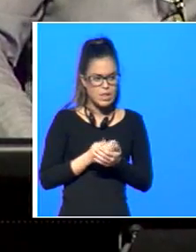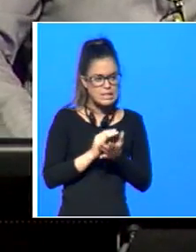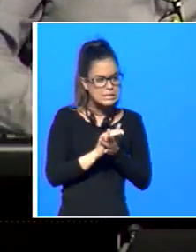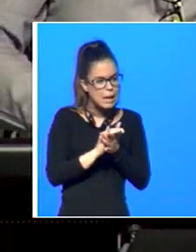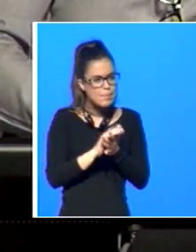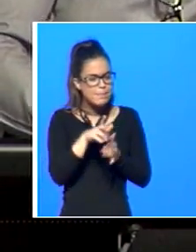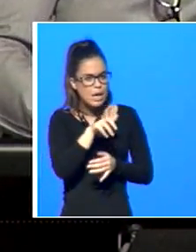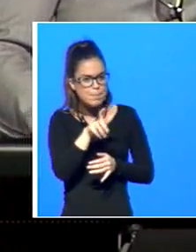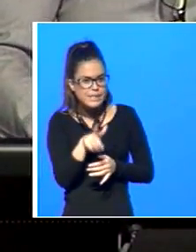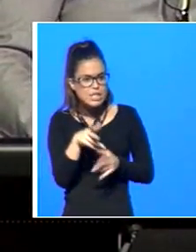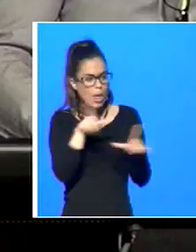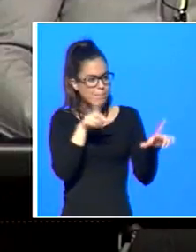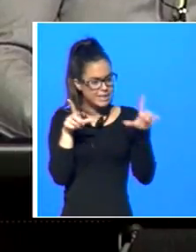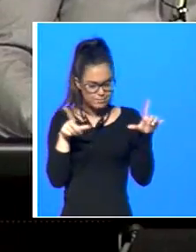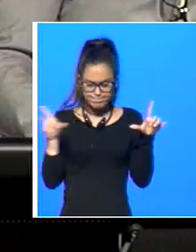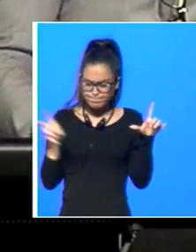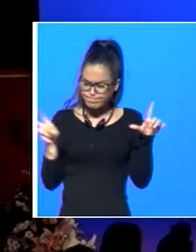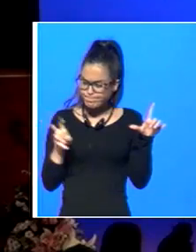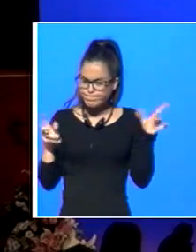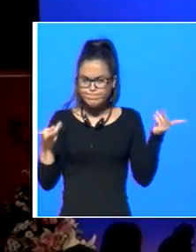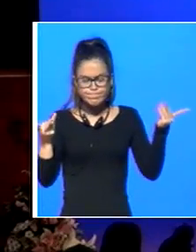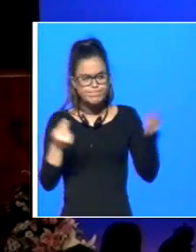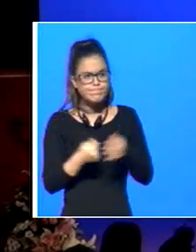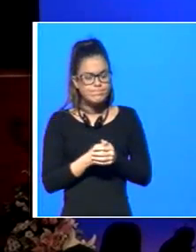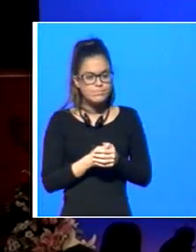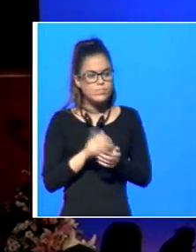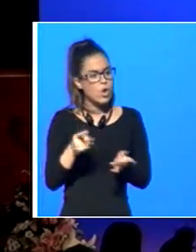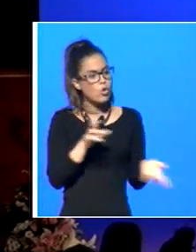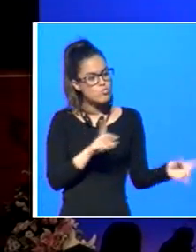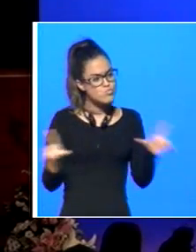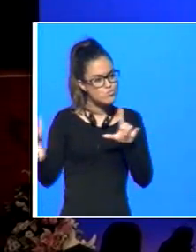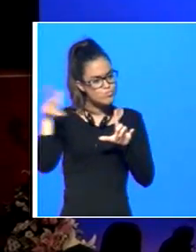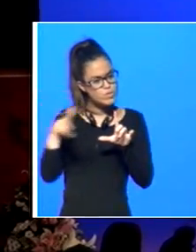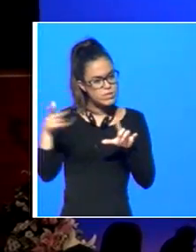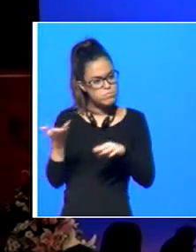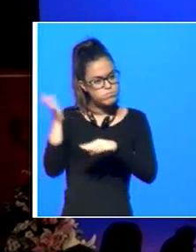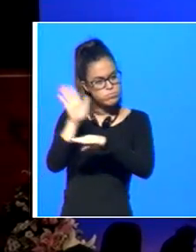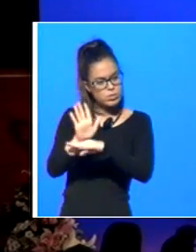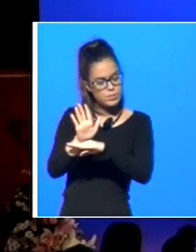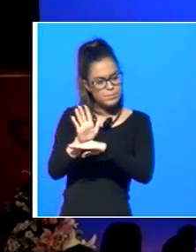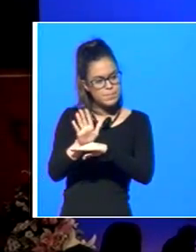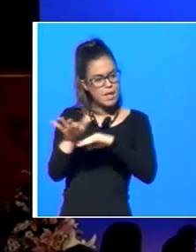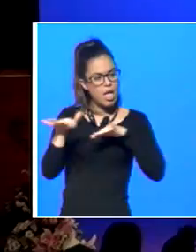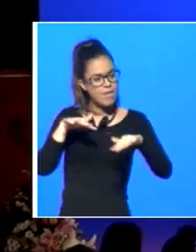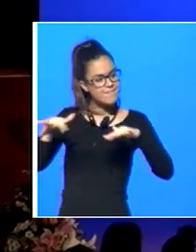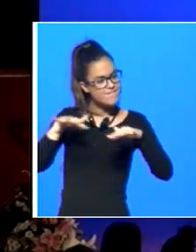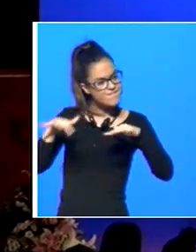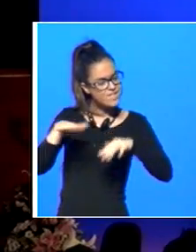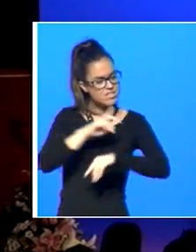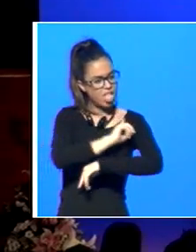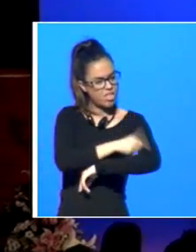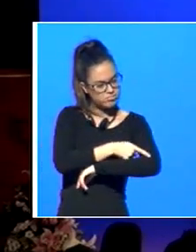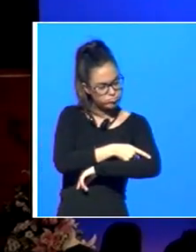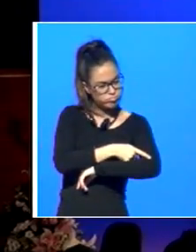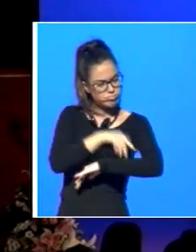todos nuestros esfuerzos, ¿no? Yo he querido trasladarlo con un vídeo, ¿no? La actividad física es movimientos. Entonces, bueno,